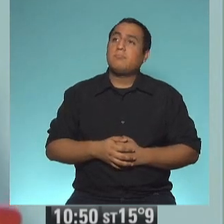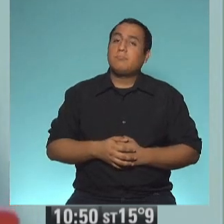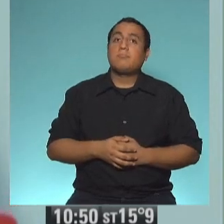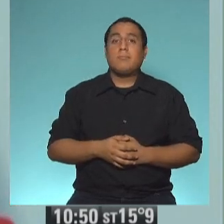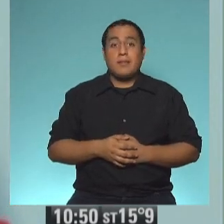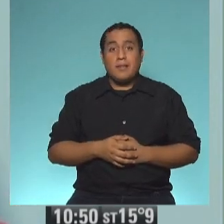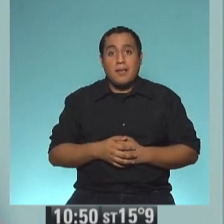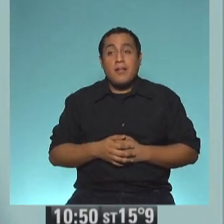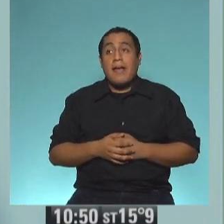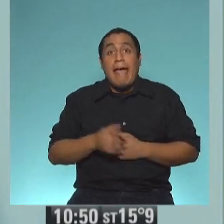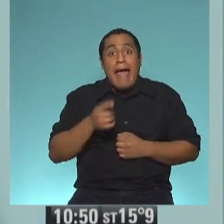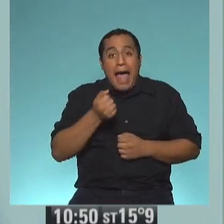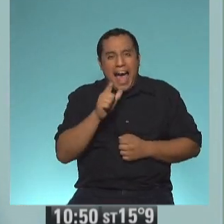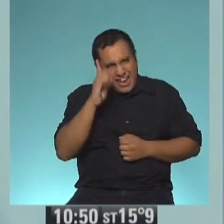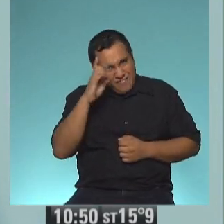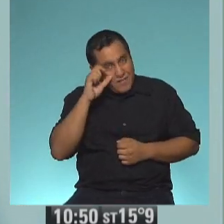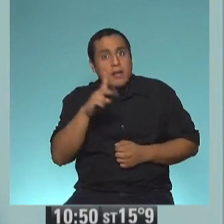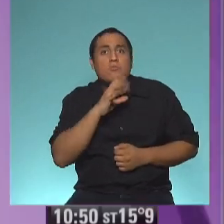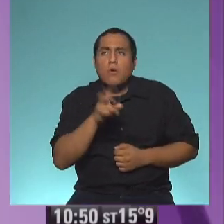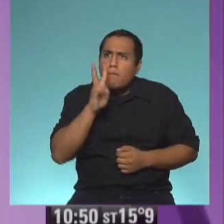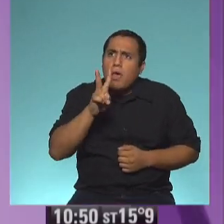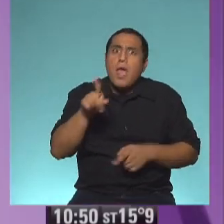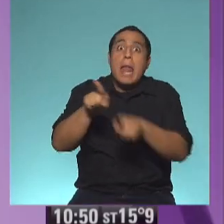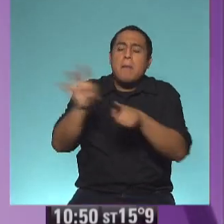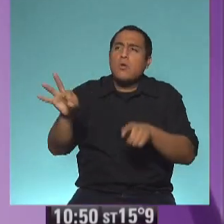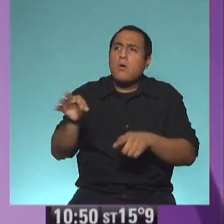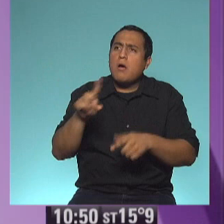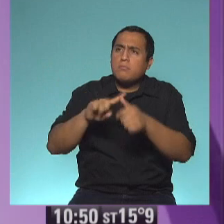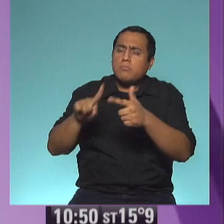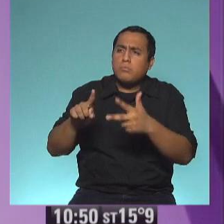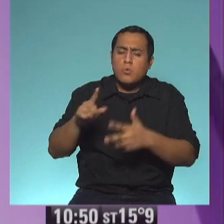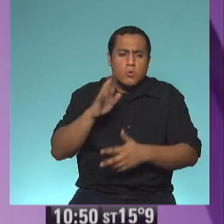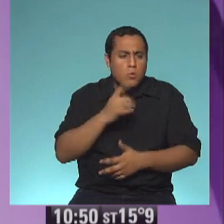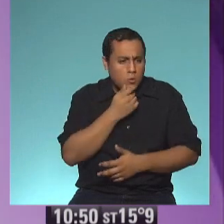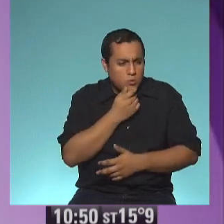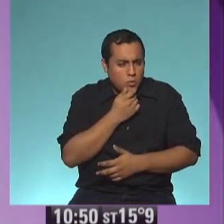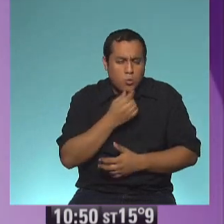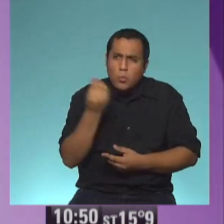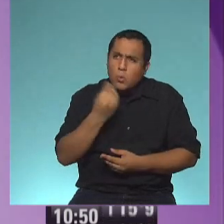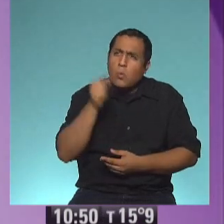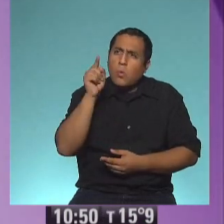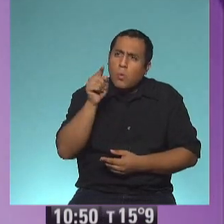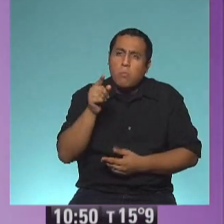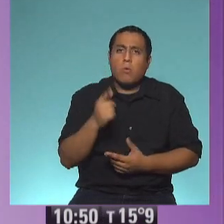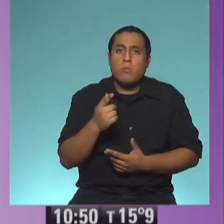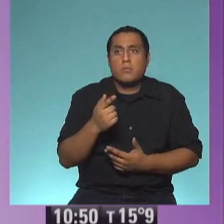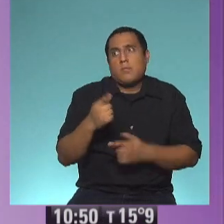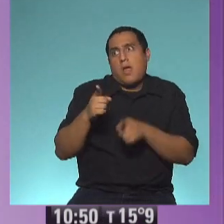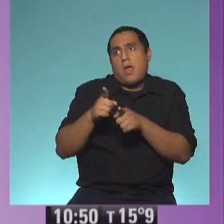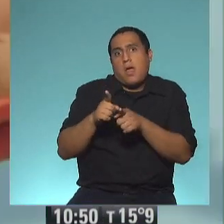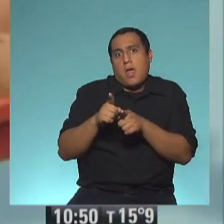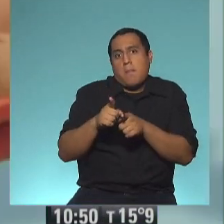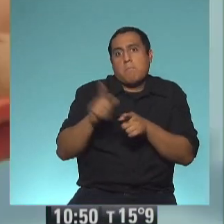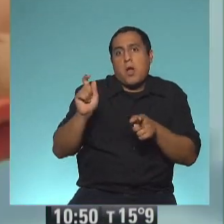con una parte de su hermano que no conocía cómo podía ser que olegario ese a quien él tenía por su hermano mayor